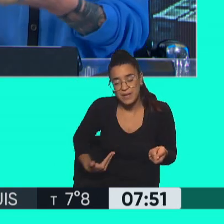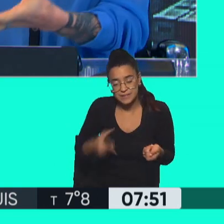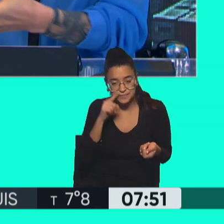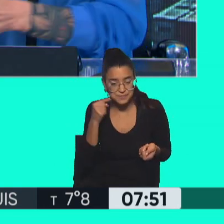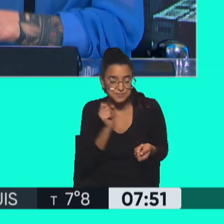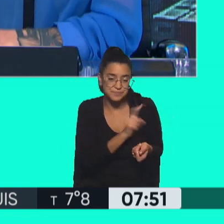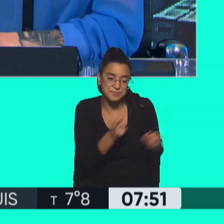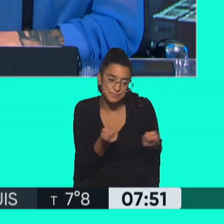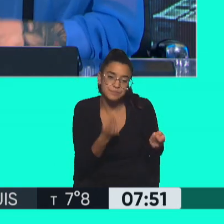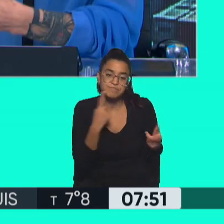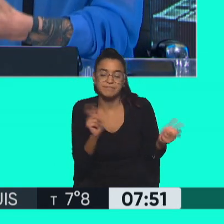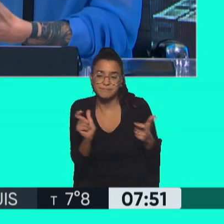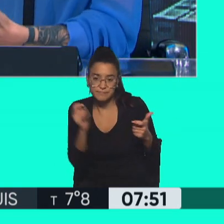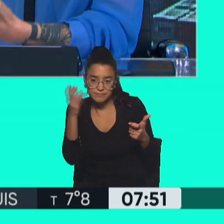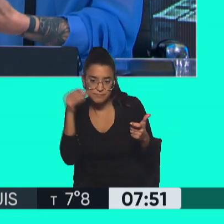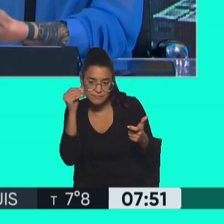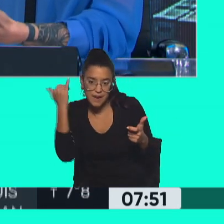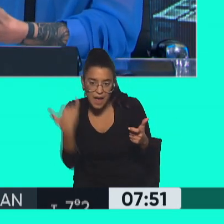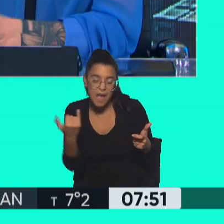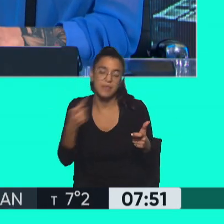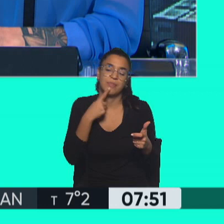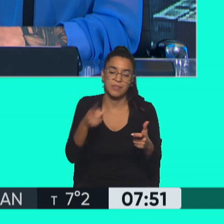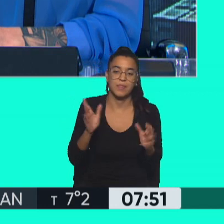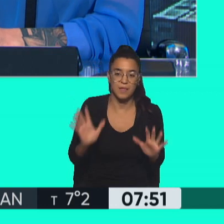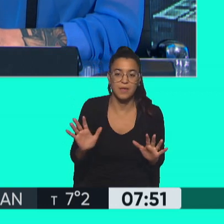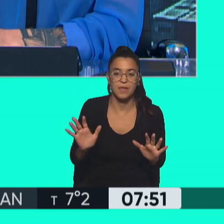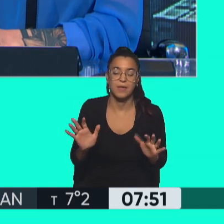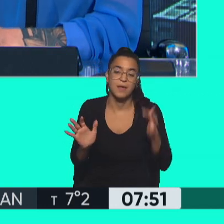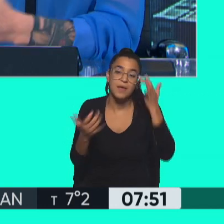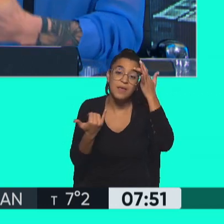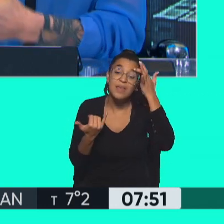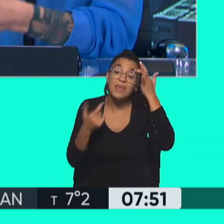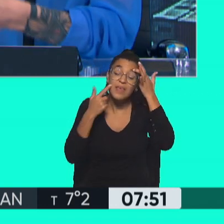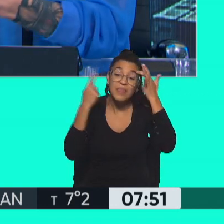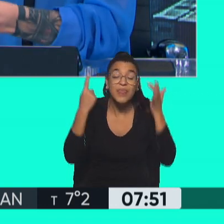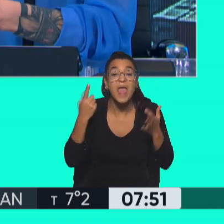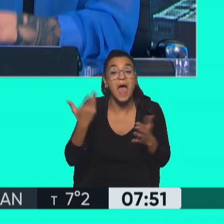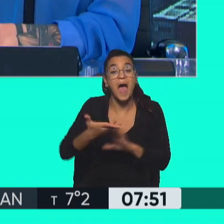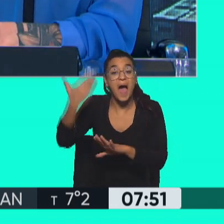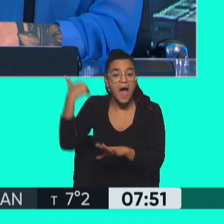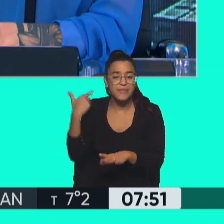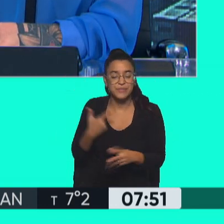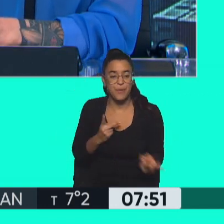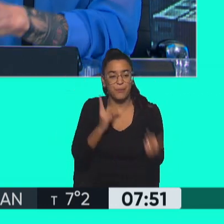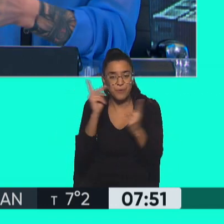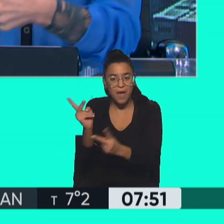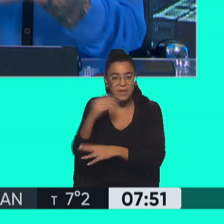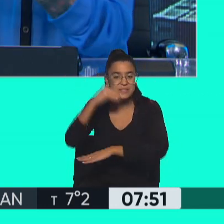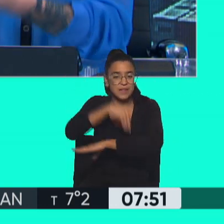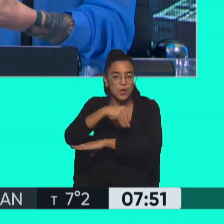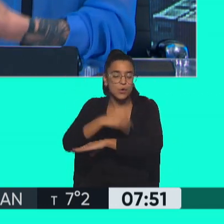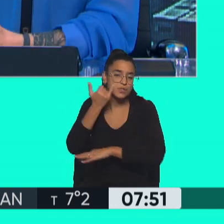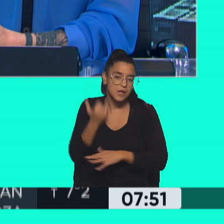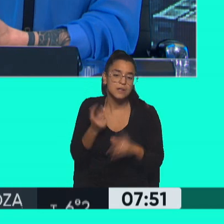margen de esto coinciden todos en que había una idea prevista ya de este viaje a la provincia de santa cruz